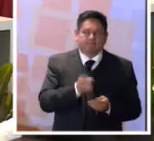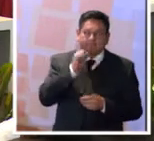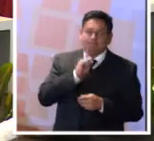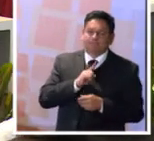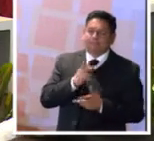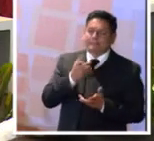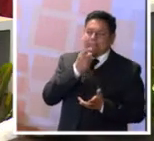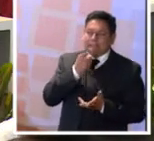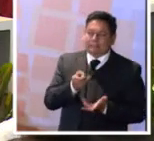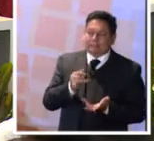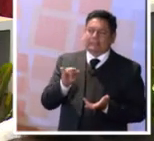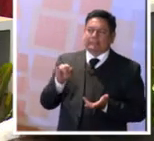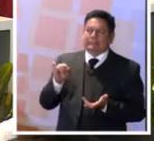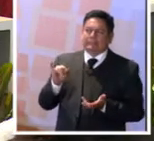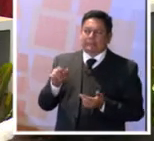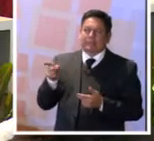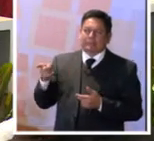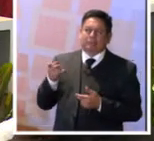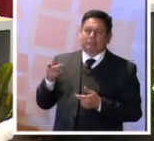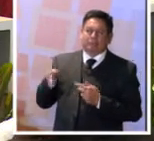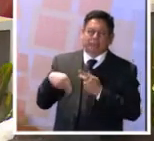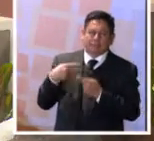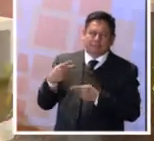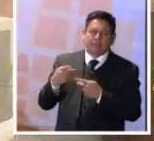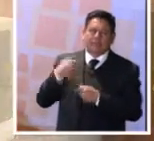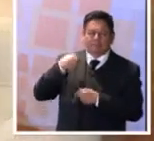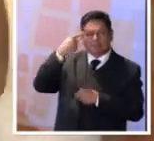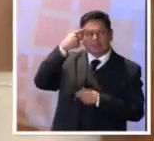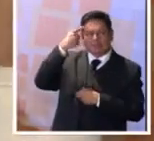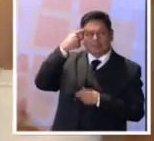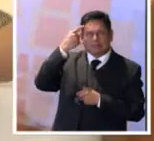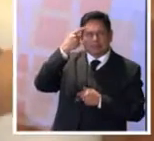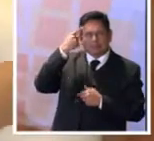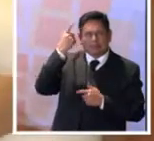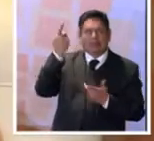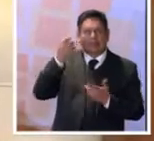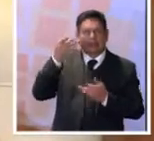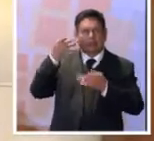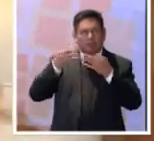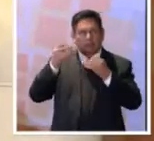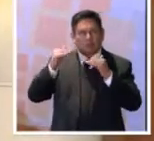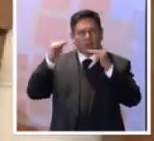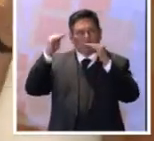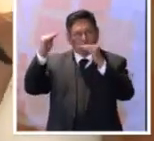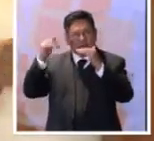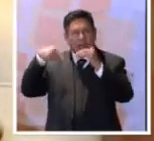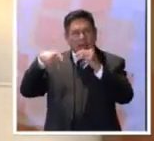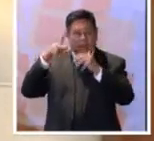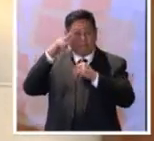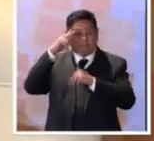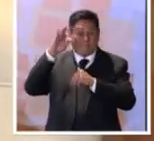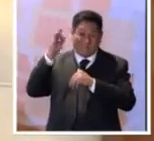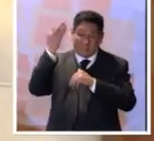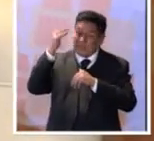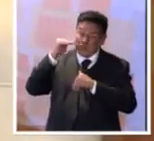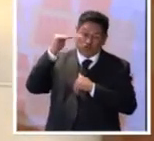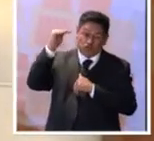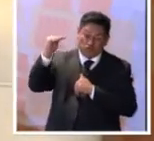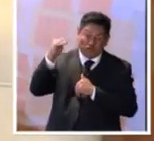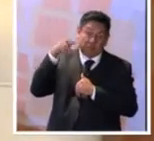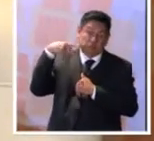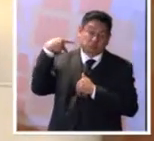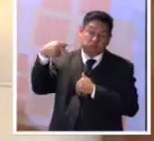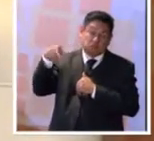al escucharla se me iban veniendo a la mente como diferentes escenarios. Pensé en la Suprema Corte de Justicia de la Nación y su forma